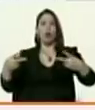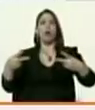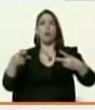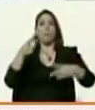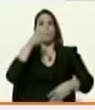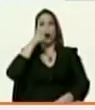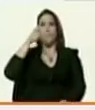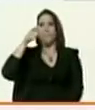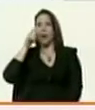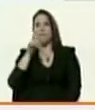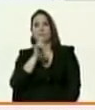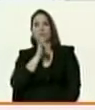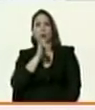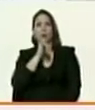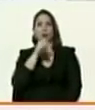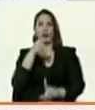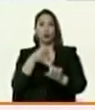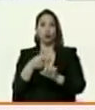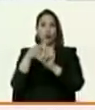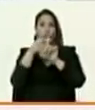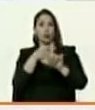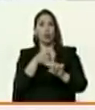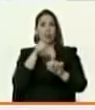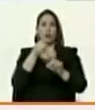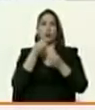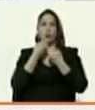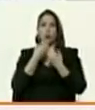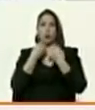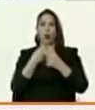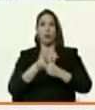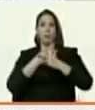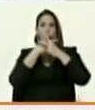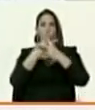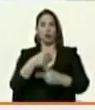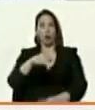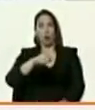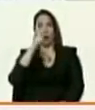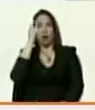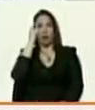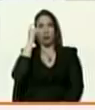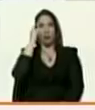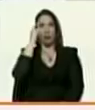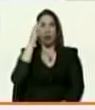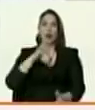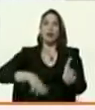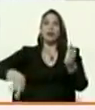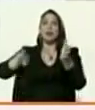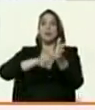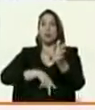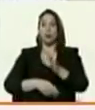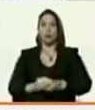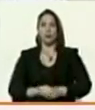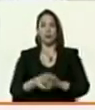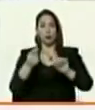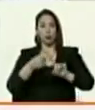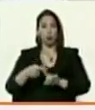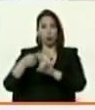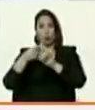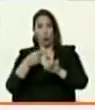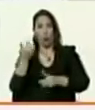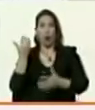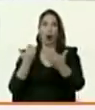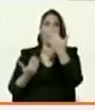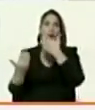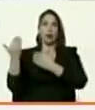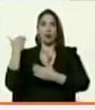para sumar este gesto de buena voluntad que el día de hoy, repito, se suma a los anteriores